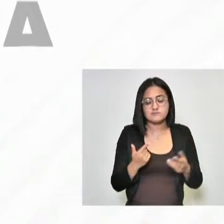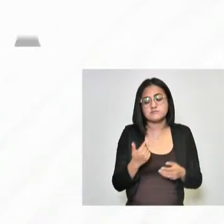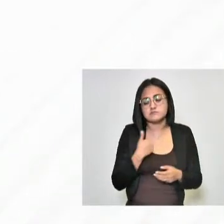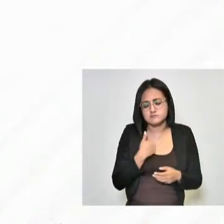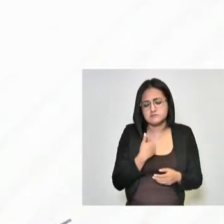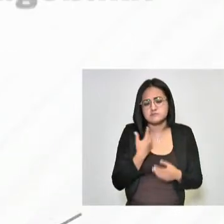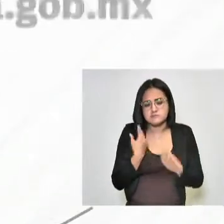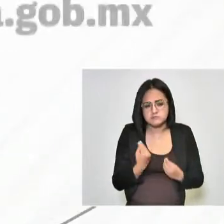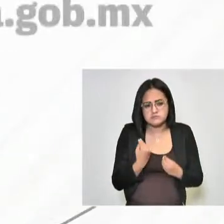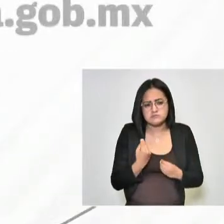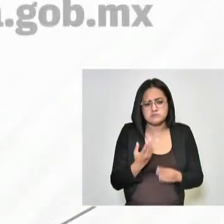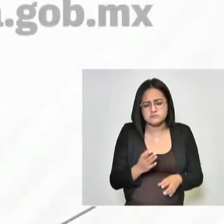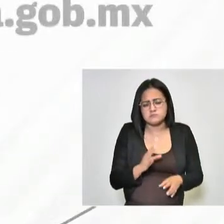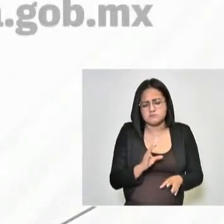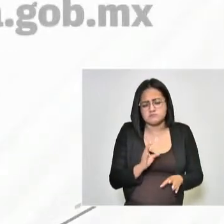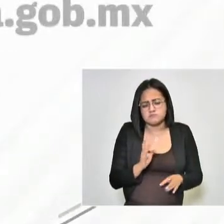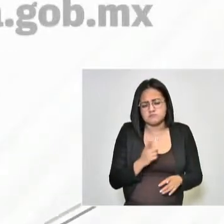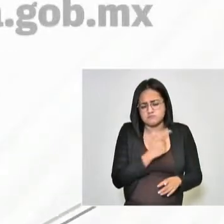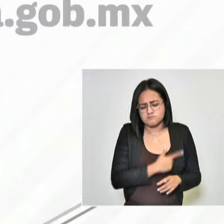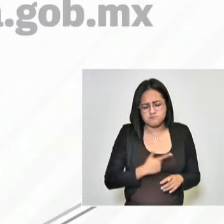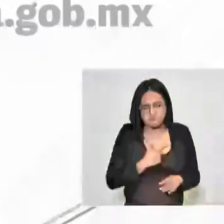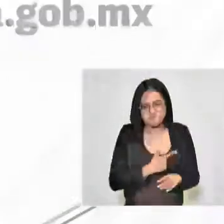créame que tengo el privilegio